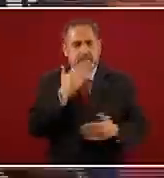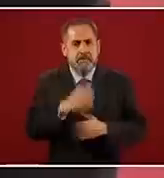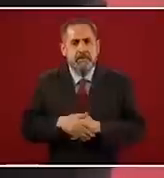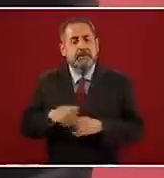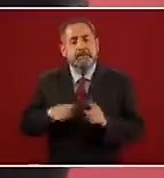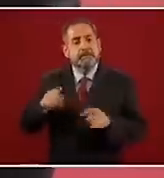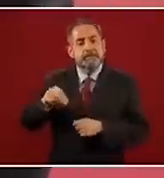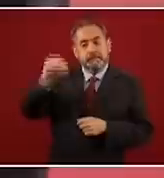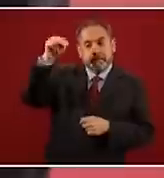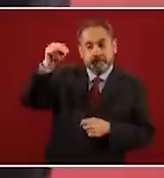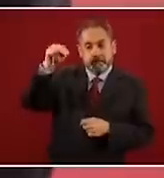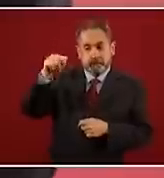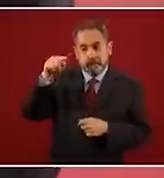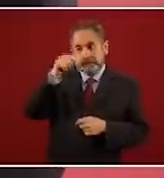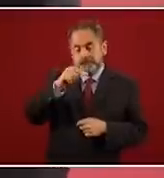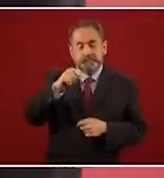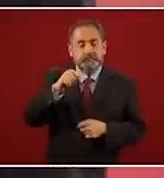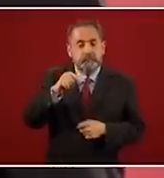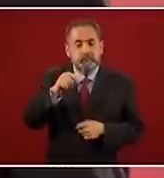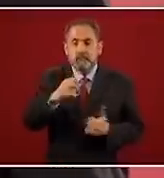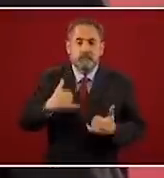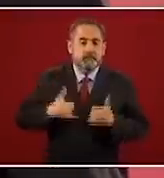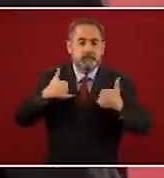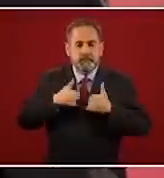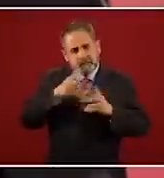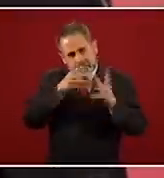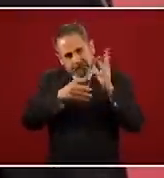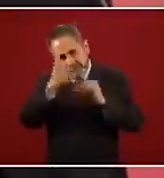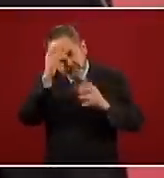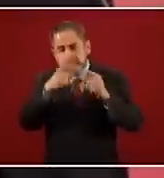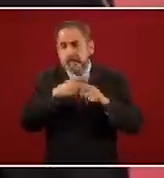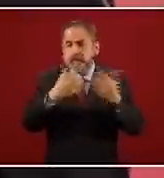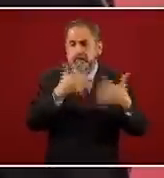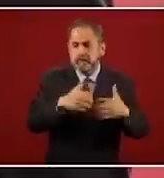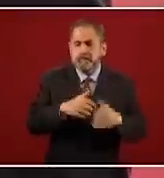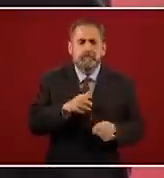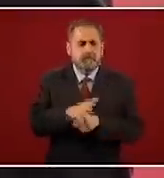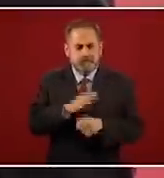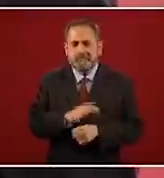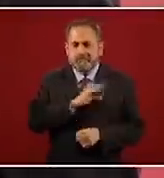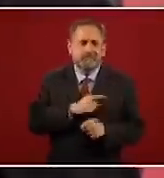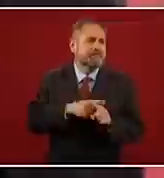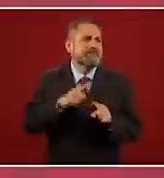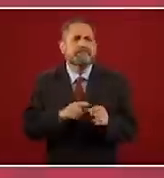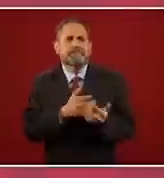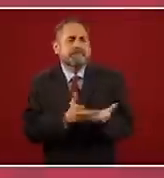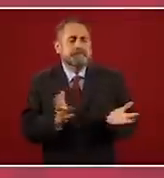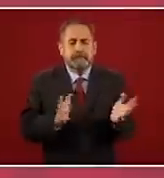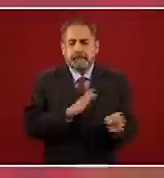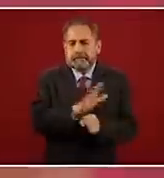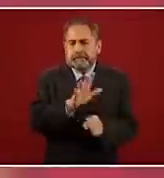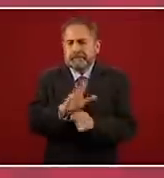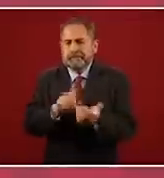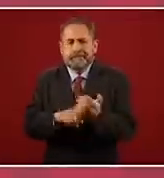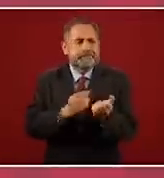norte, los jóvenes que se están capacitando en empresas tienen más posibilidades, porque hay